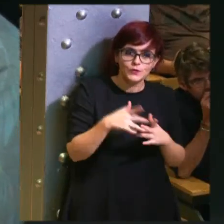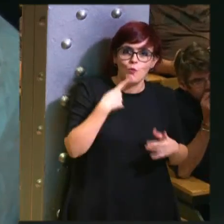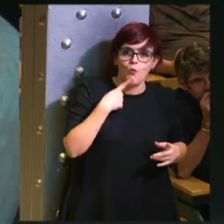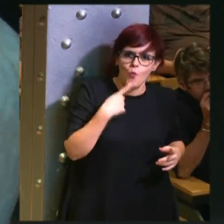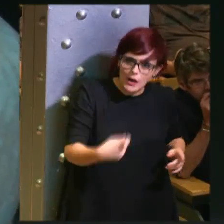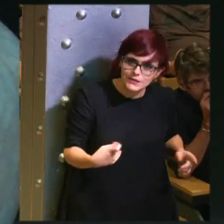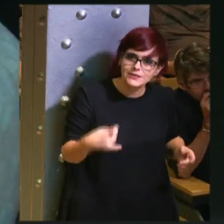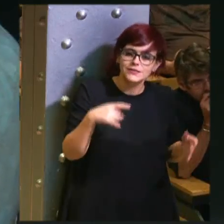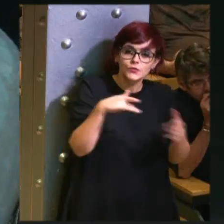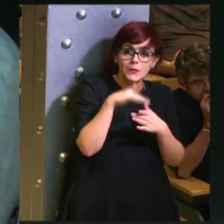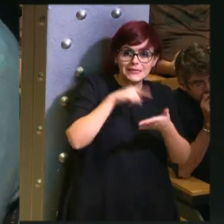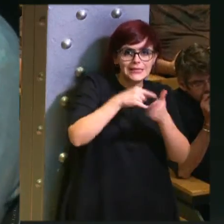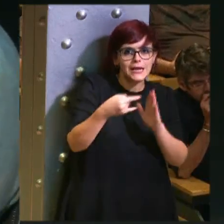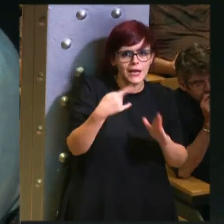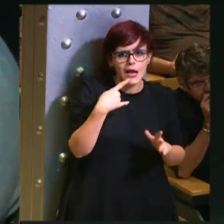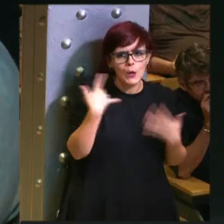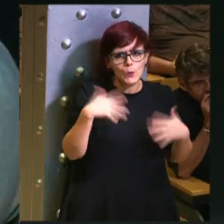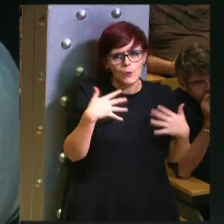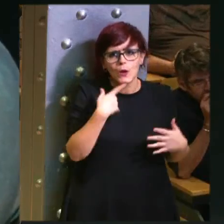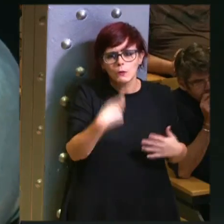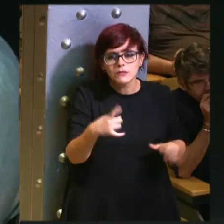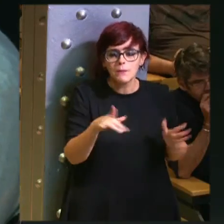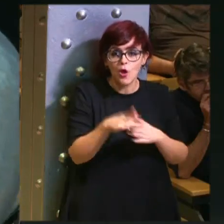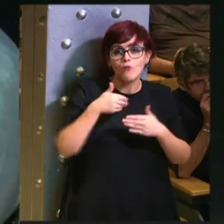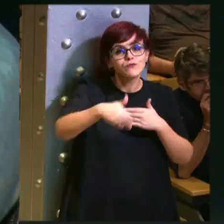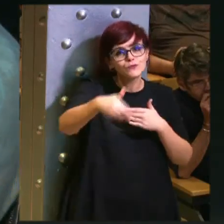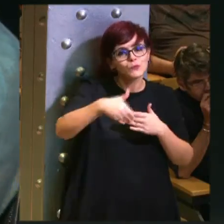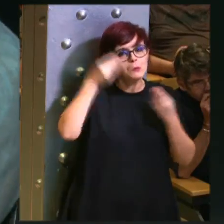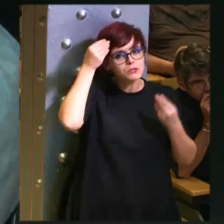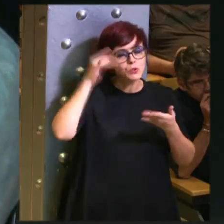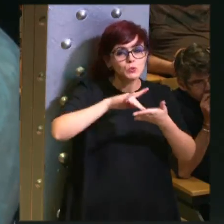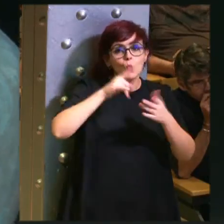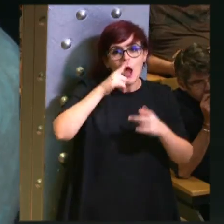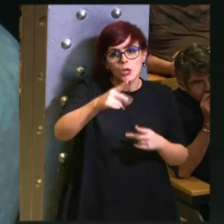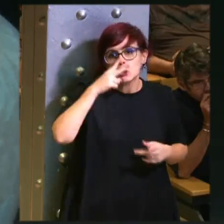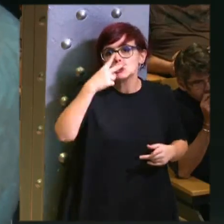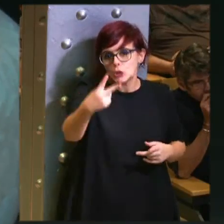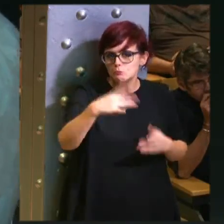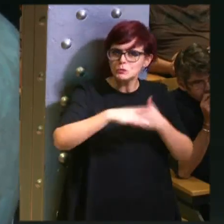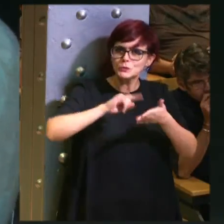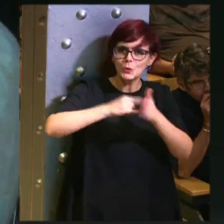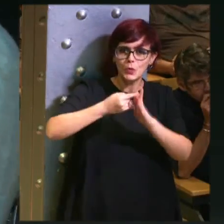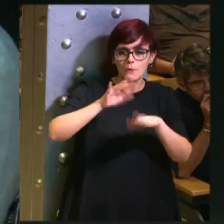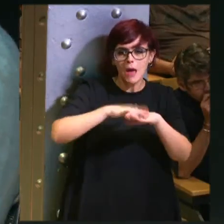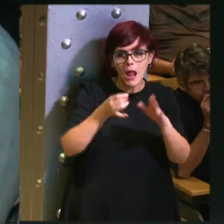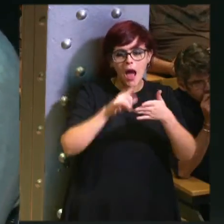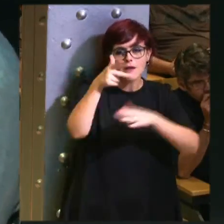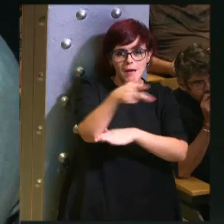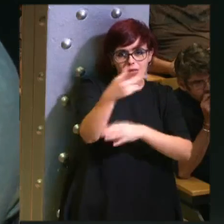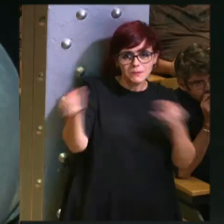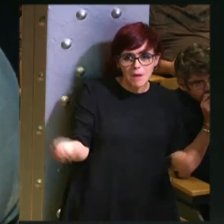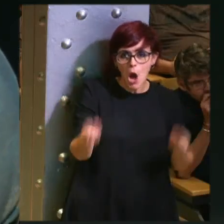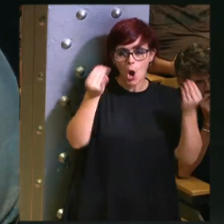complicado técnicamente, pero eso, bueno, van a ser cosas que se resuelvan en los próximos 1 o 2 años, cuando empiecen a salir pues, mejores cámaras